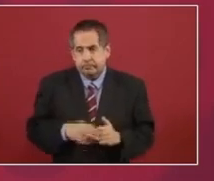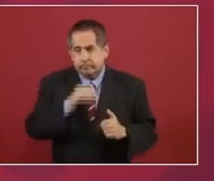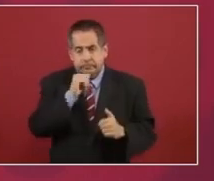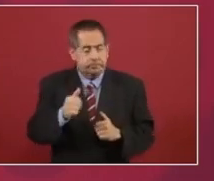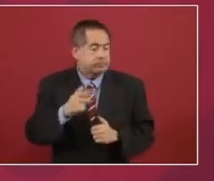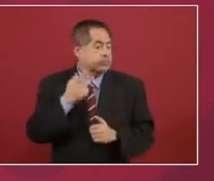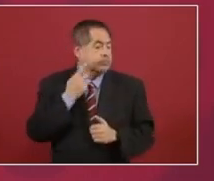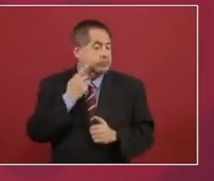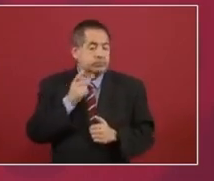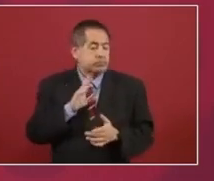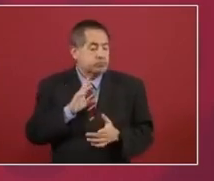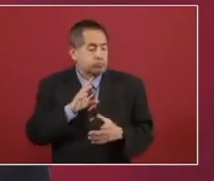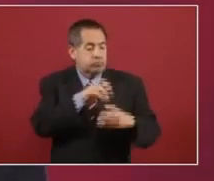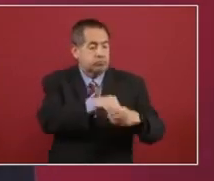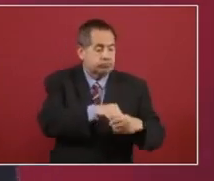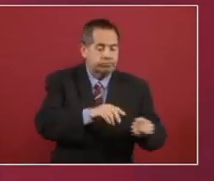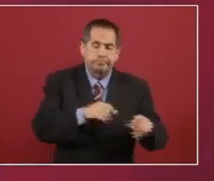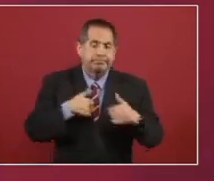nada de política